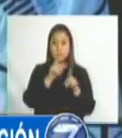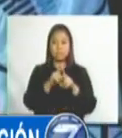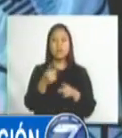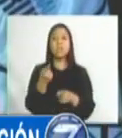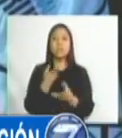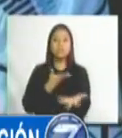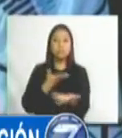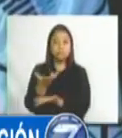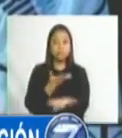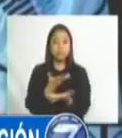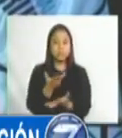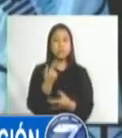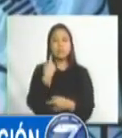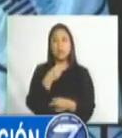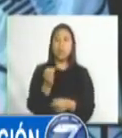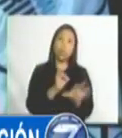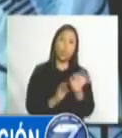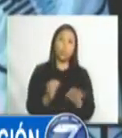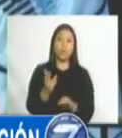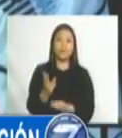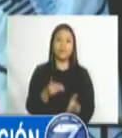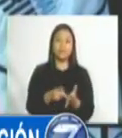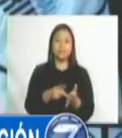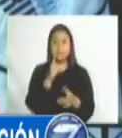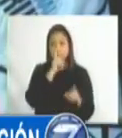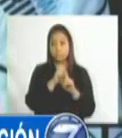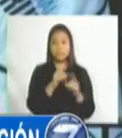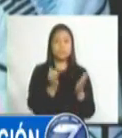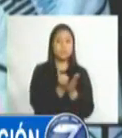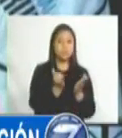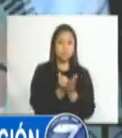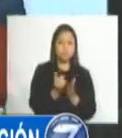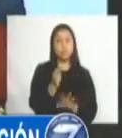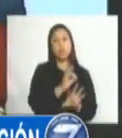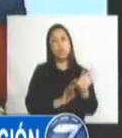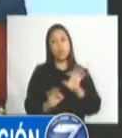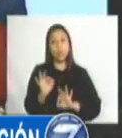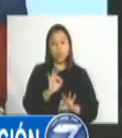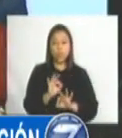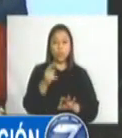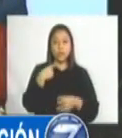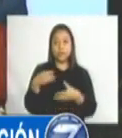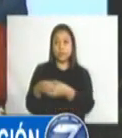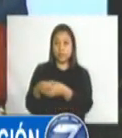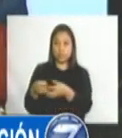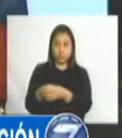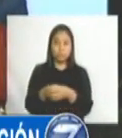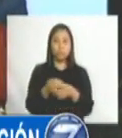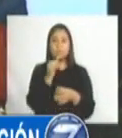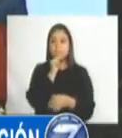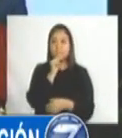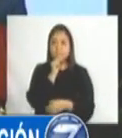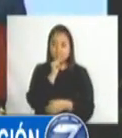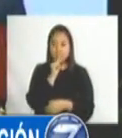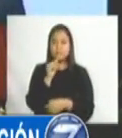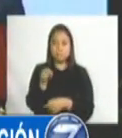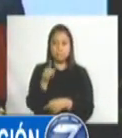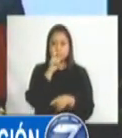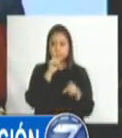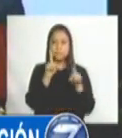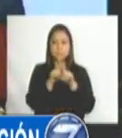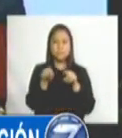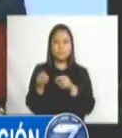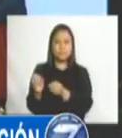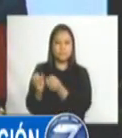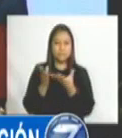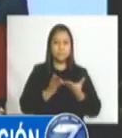vía o una vía tripartita, también de instituciones o de gremiales privadas que también se